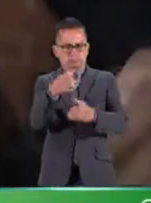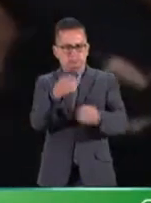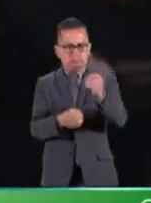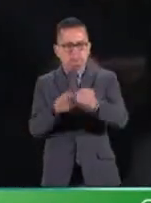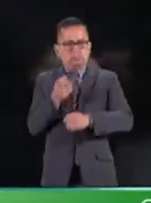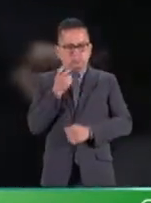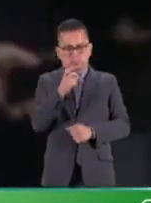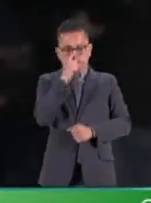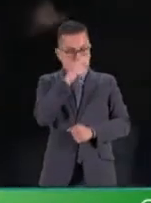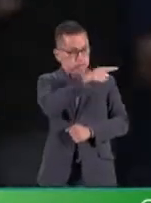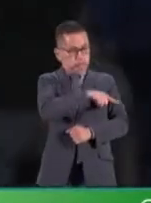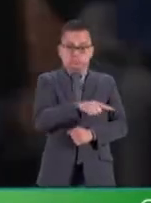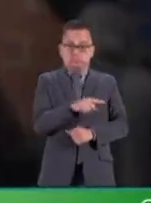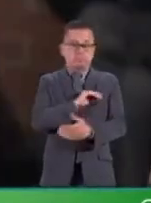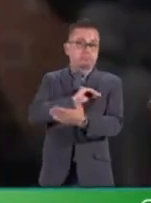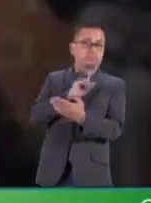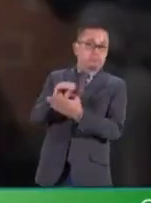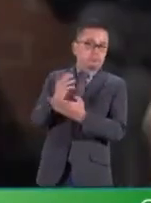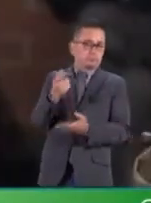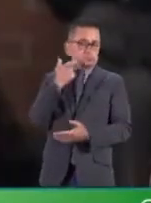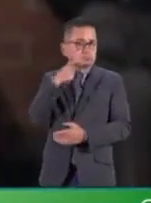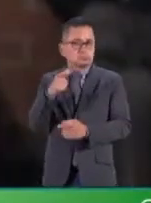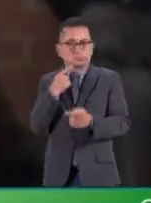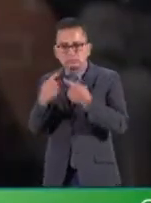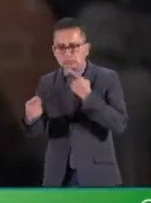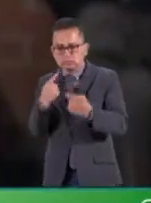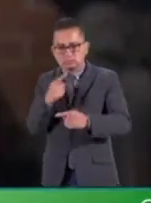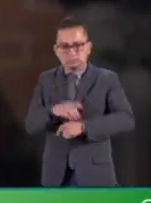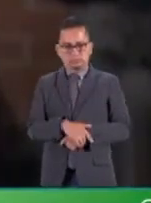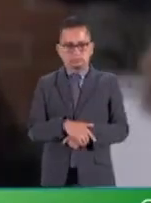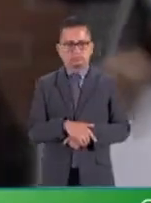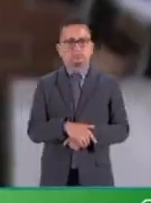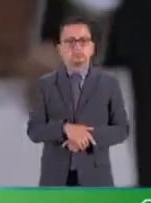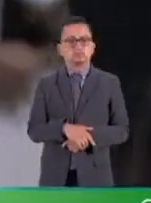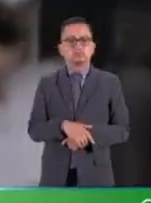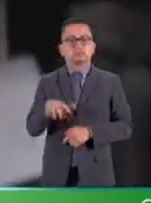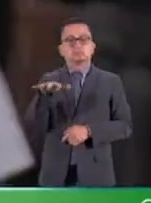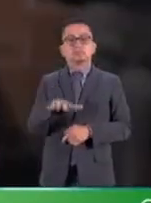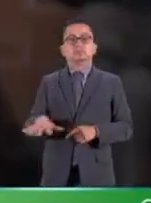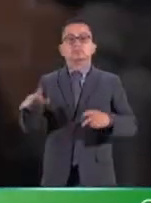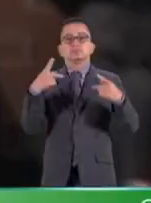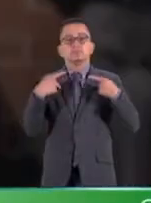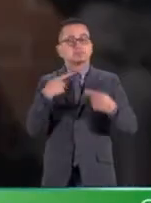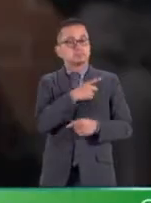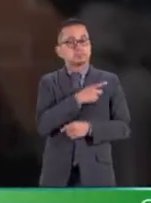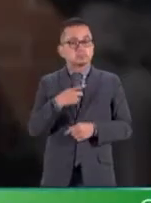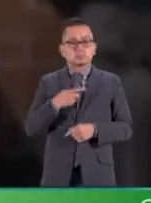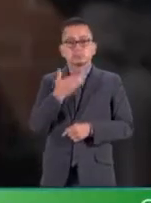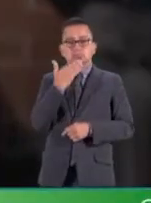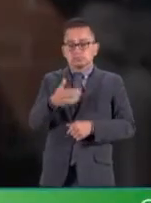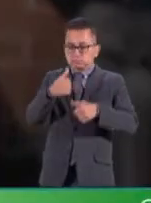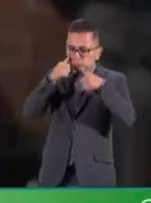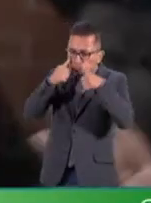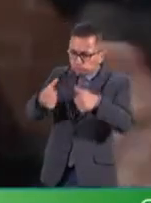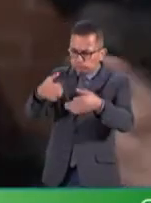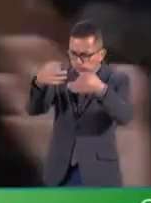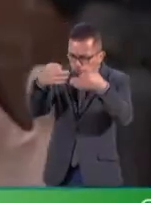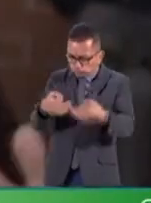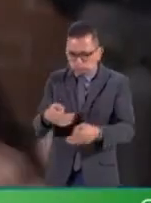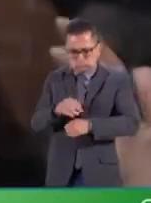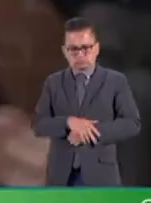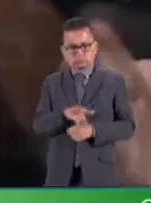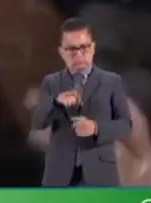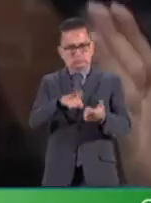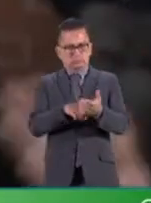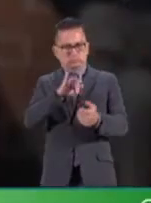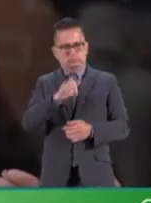ustedes se negaron a escuchar. Las víctimas de delito esperan ser atendidas con dignidad en las fiscalías, que no sea